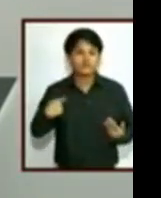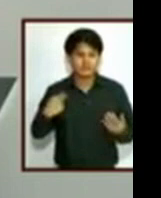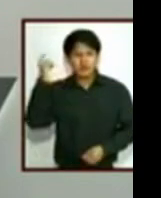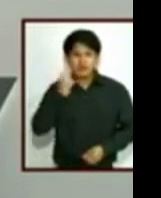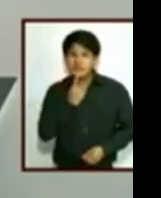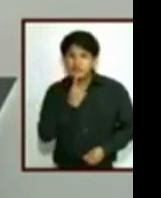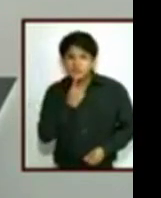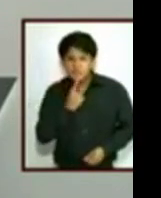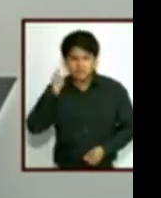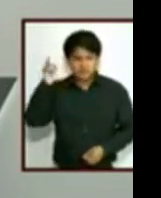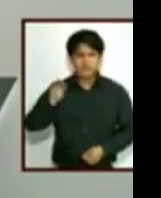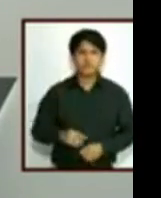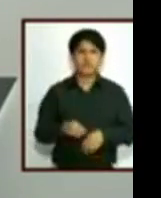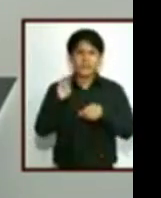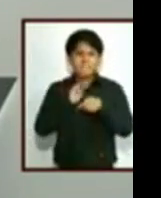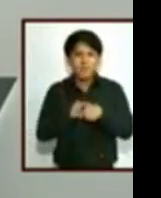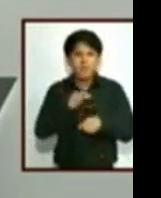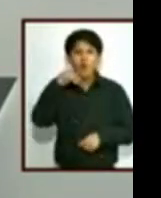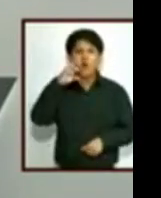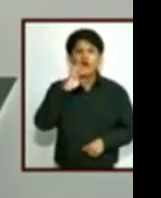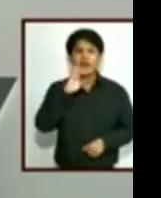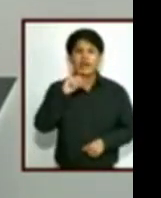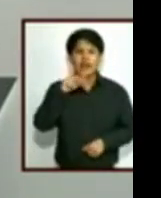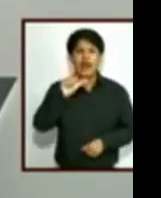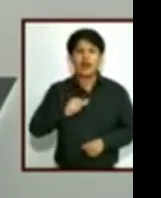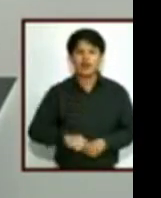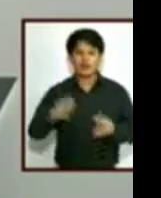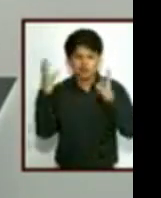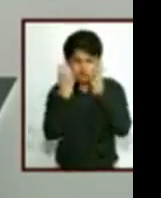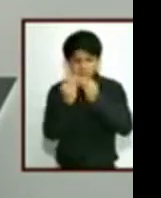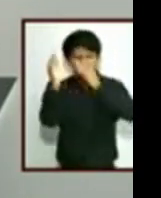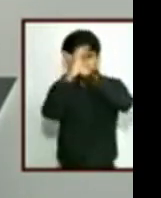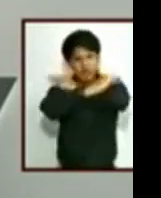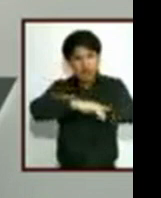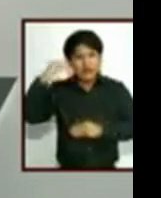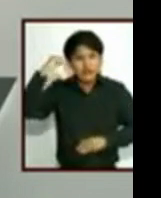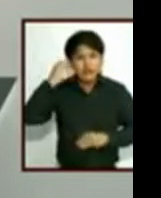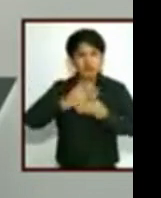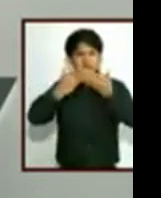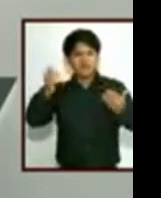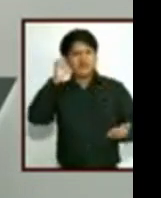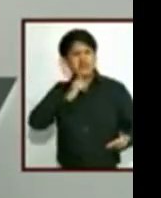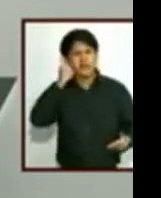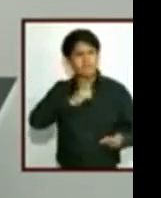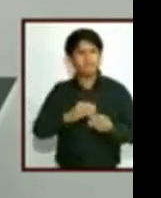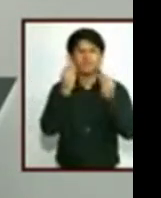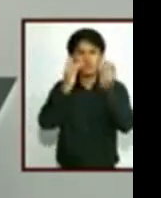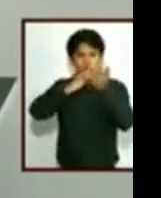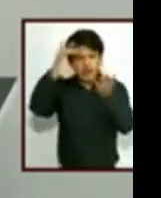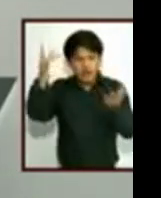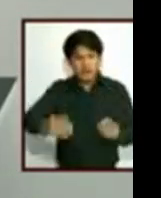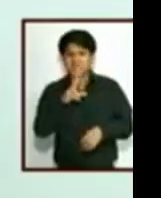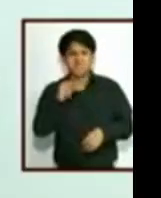de otra manera. Vamos juntos, unidos todos, a reconciliar a Tabasco de ahora y para siempre. Muchas gracias a todos y que